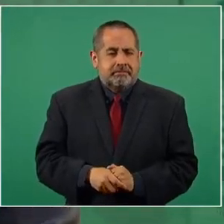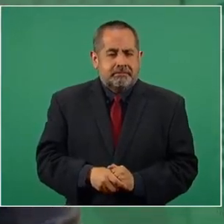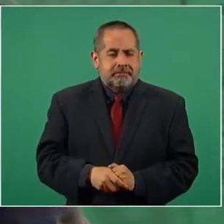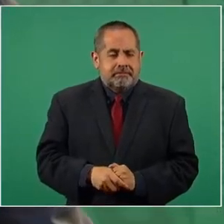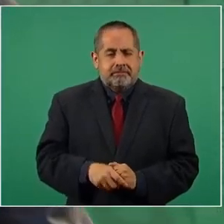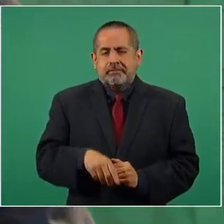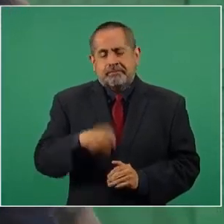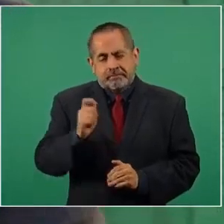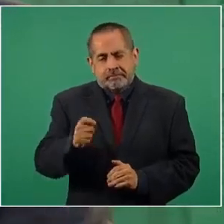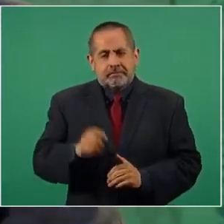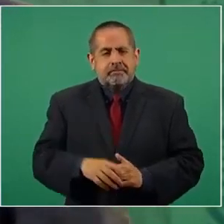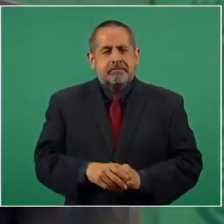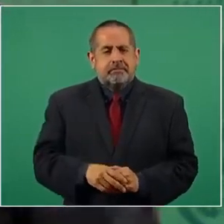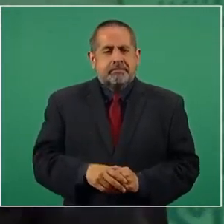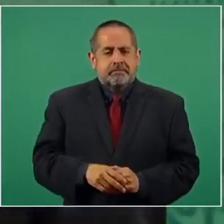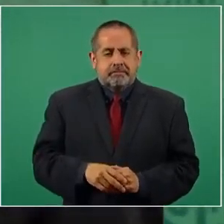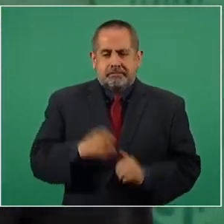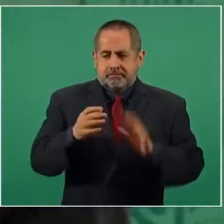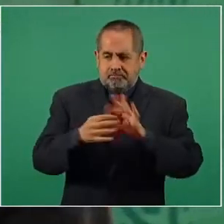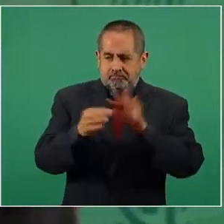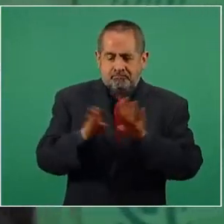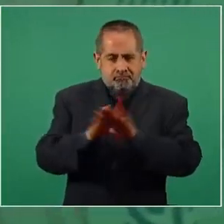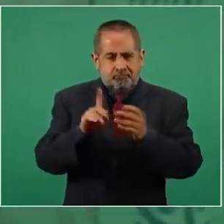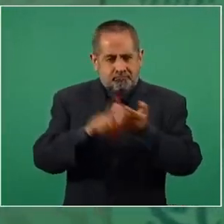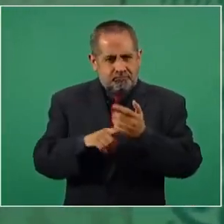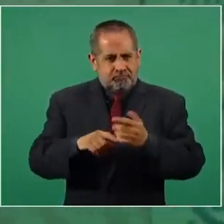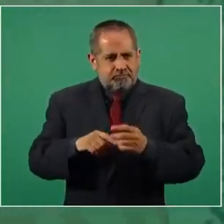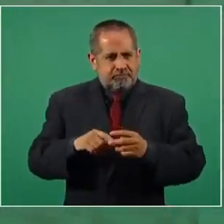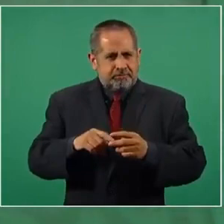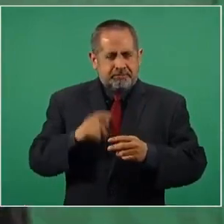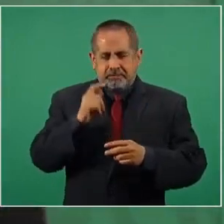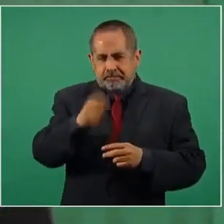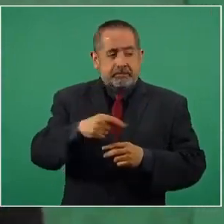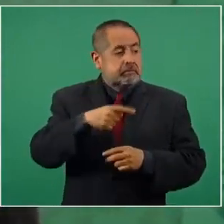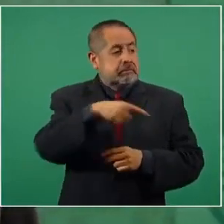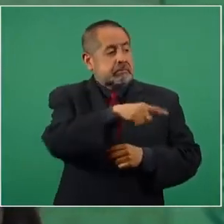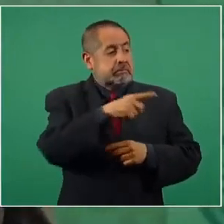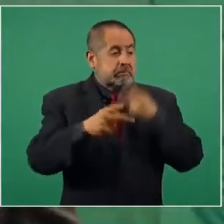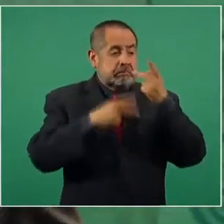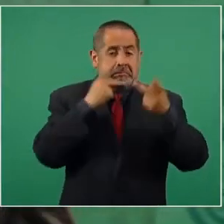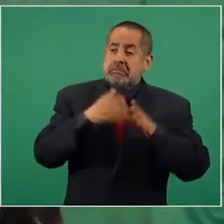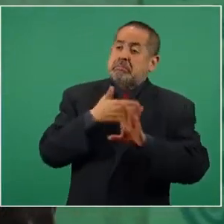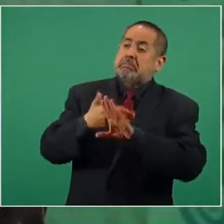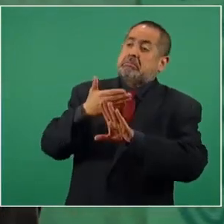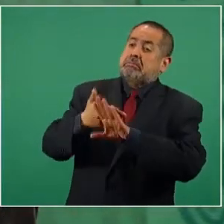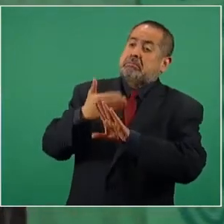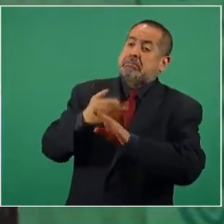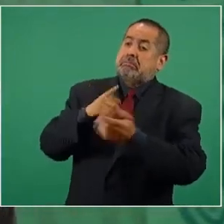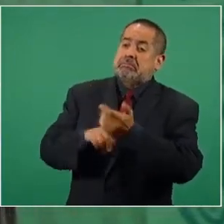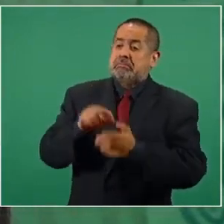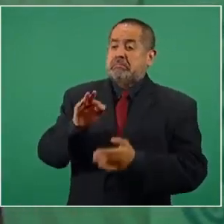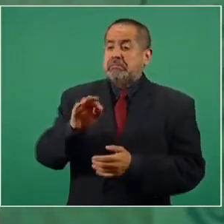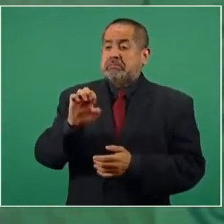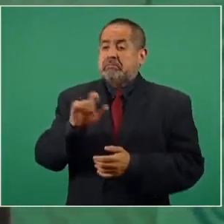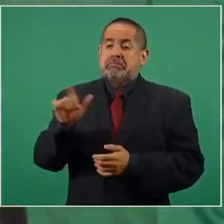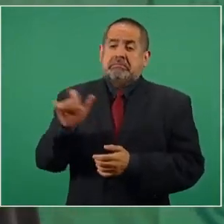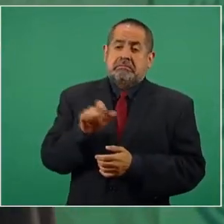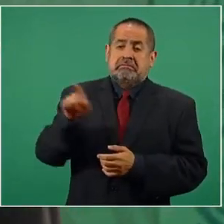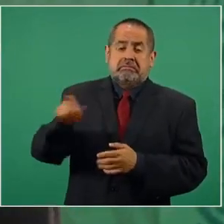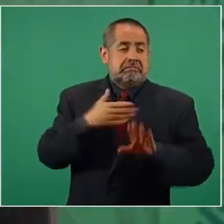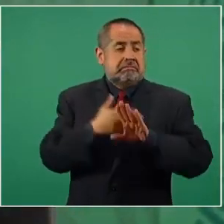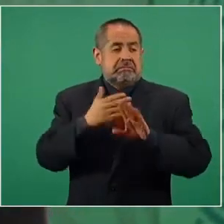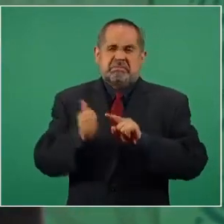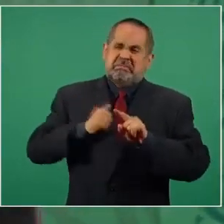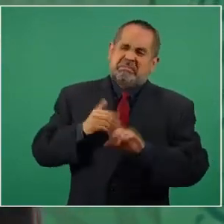Entonces, a ver, vamos a echar a andar la campaña contra Félix Salgado Macedonio y aprovechamos,